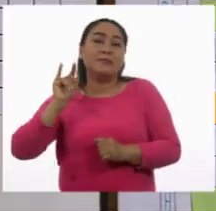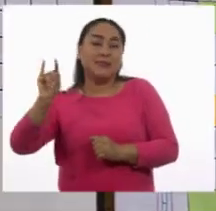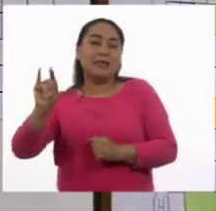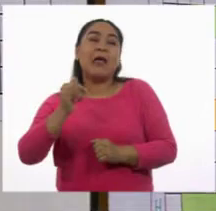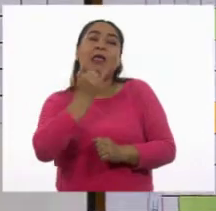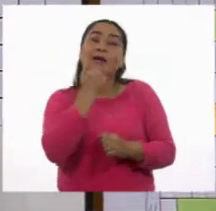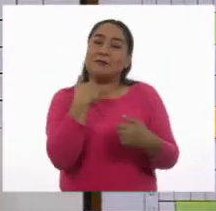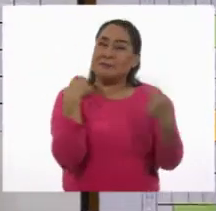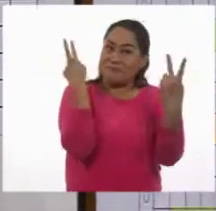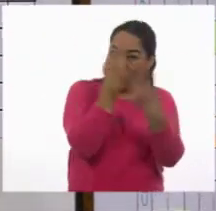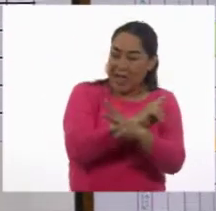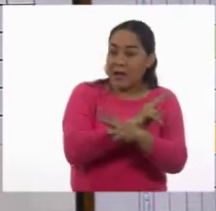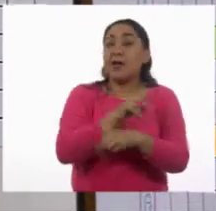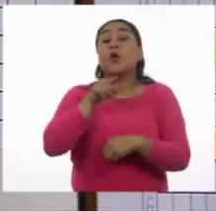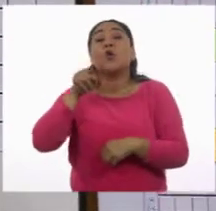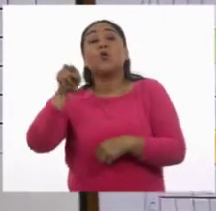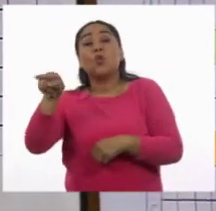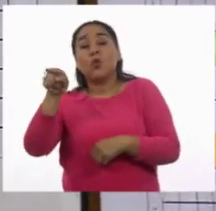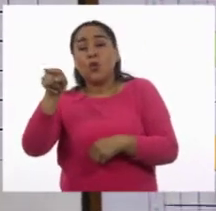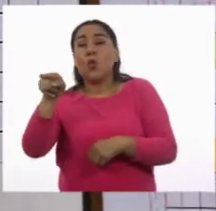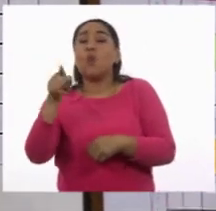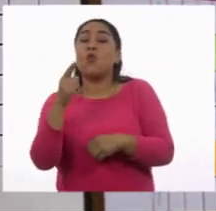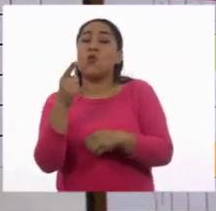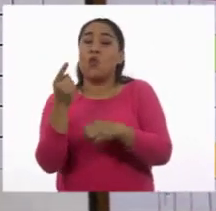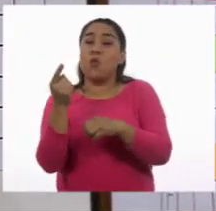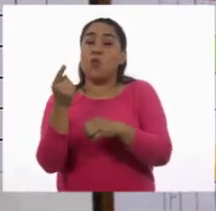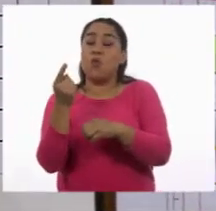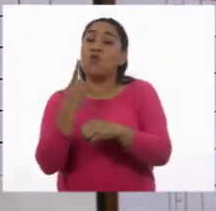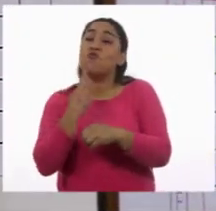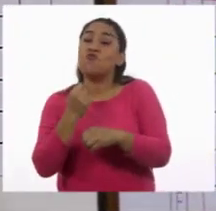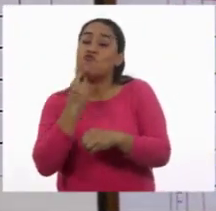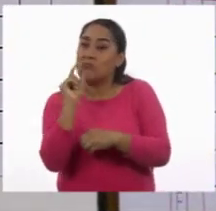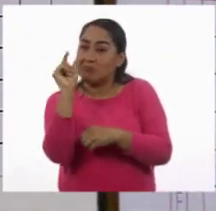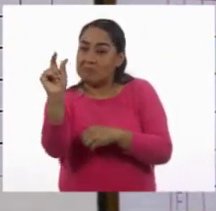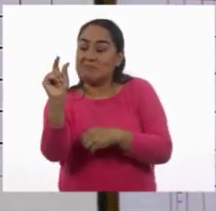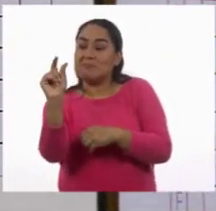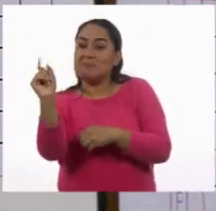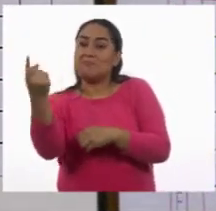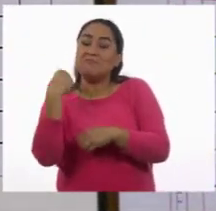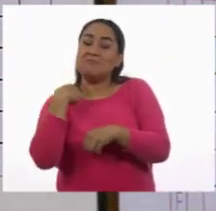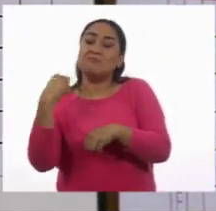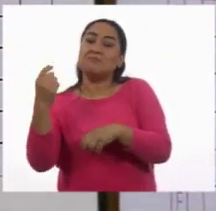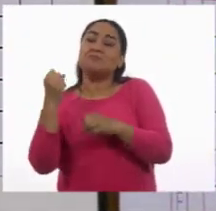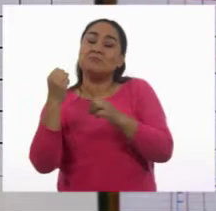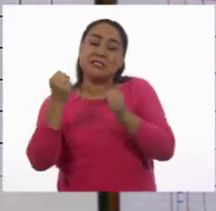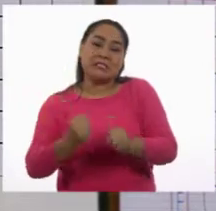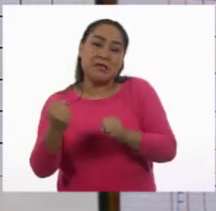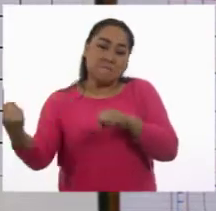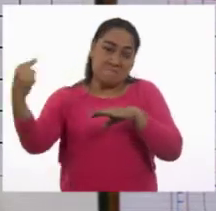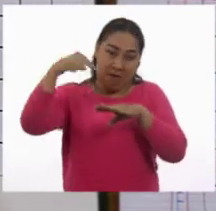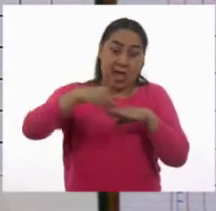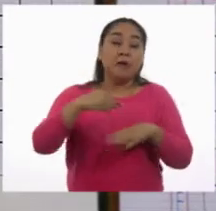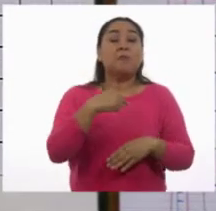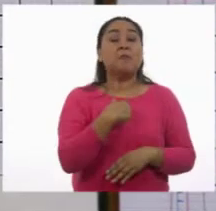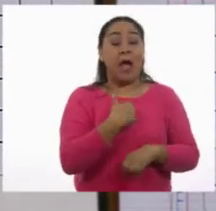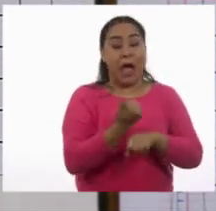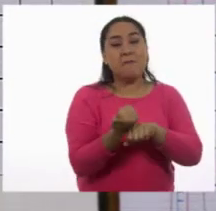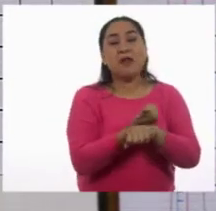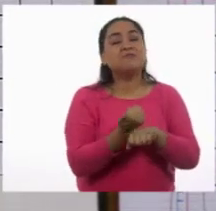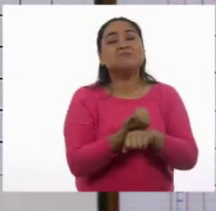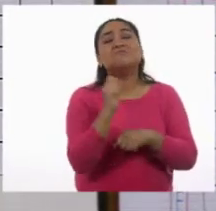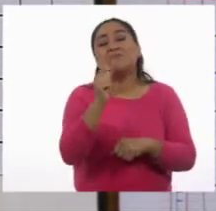si estoy viendo aquí C4, me dijiste que es agua, entonces pondré un papelito amarillo. Muy bien.